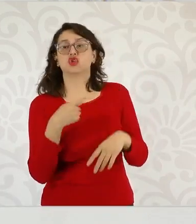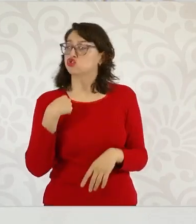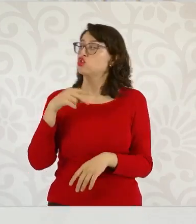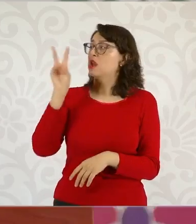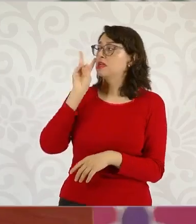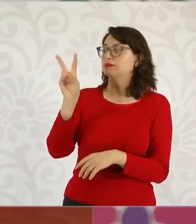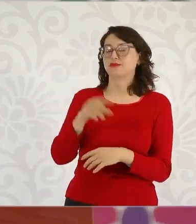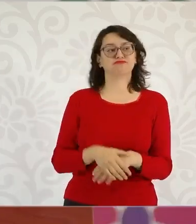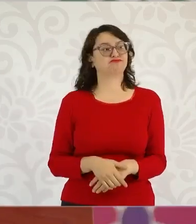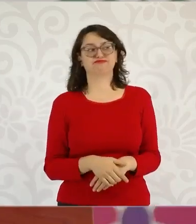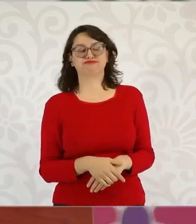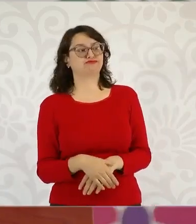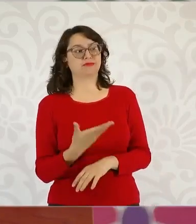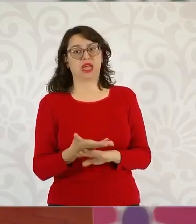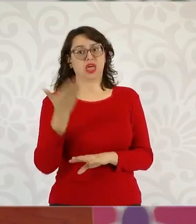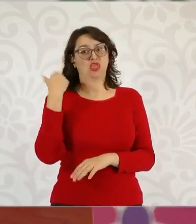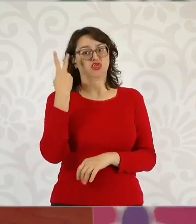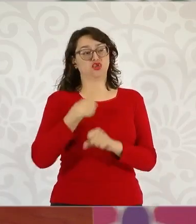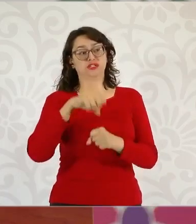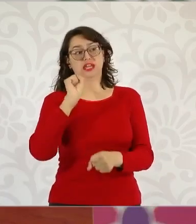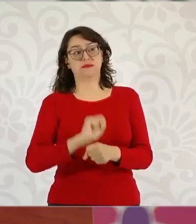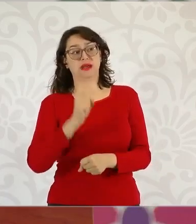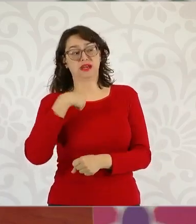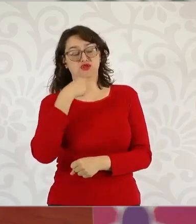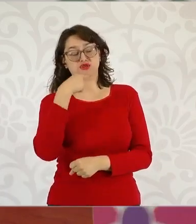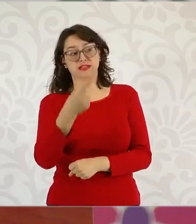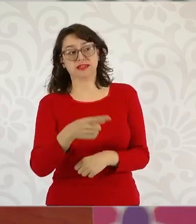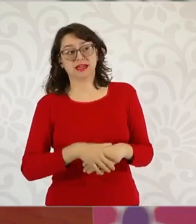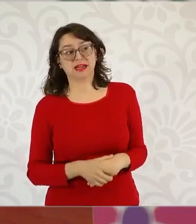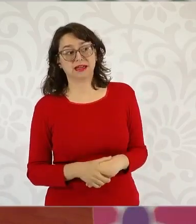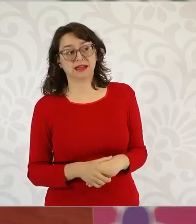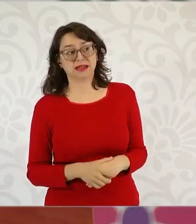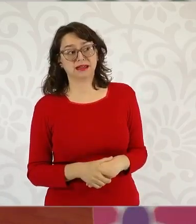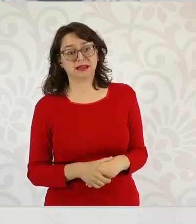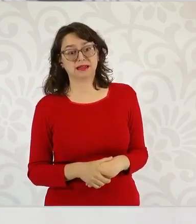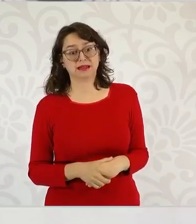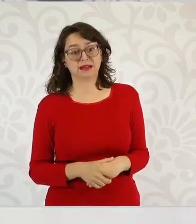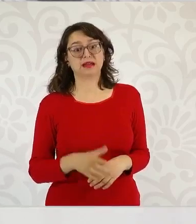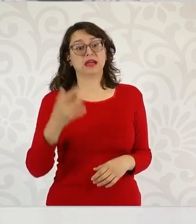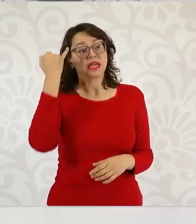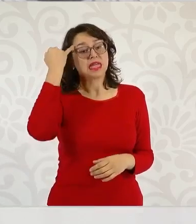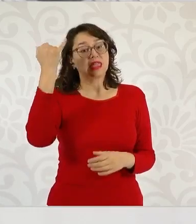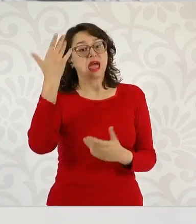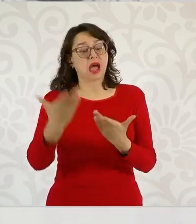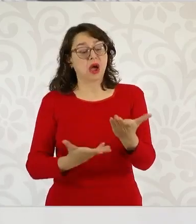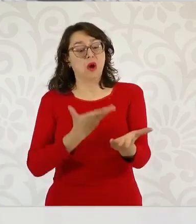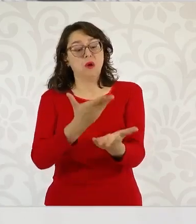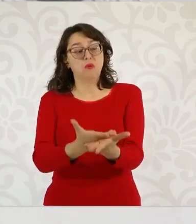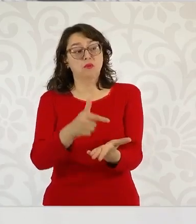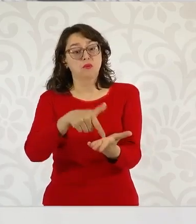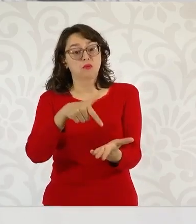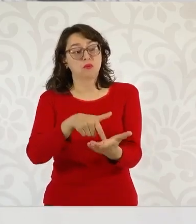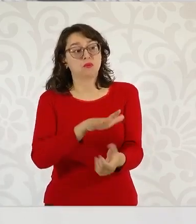que entramos al gobierno. Dije que esa iniciativa tenía problemas porque prohibir,